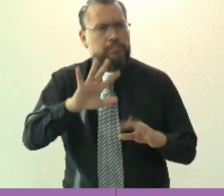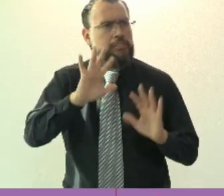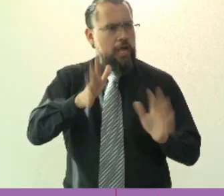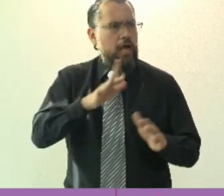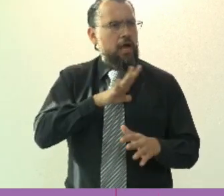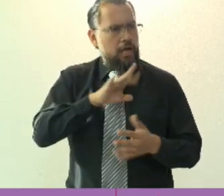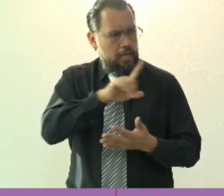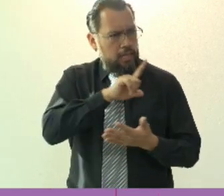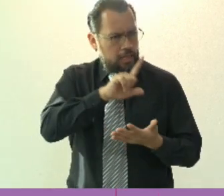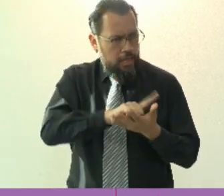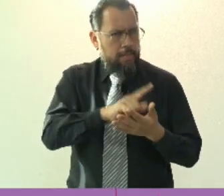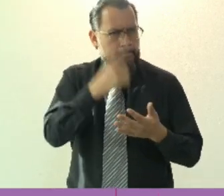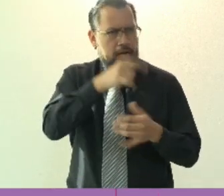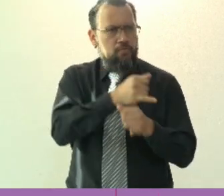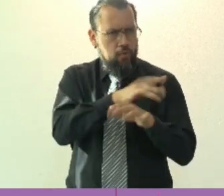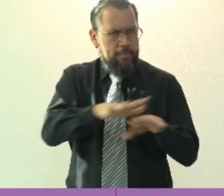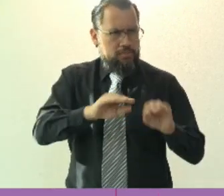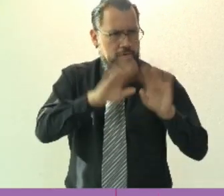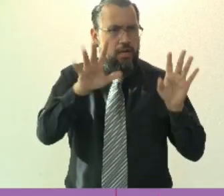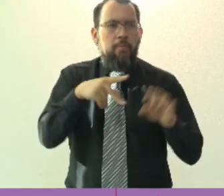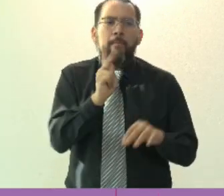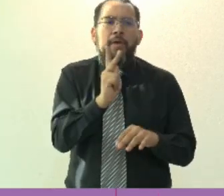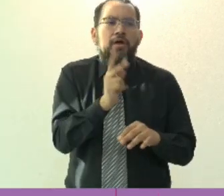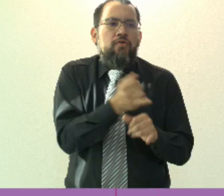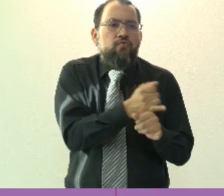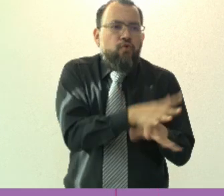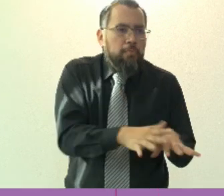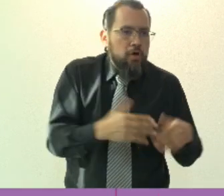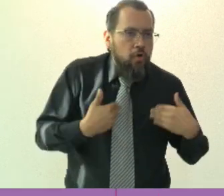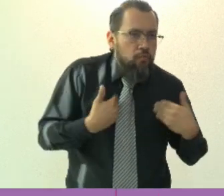transparencia. Lo que no había eran datos confiables.